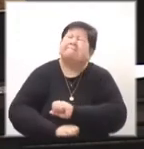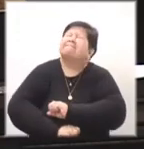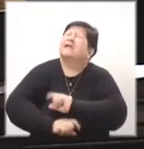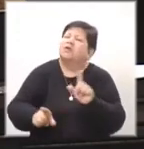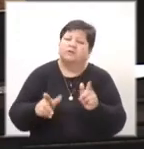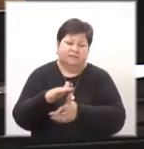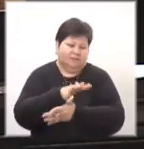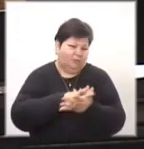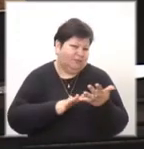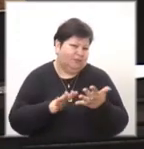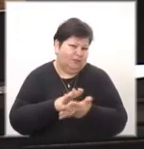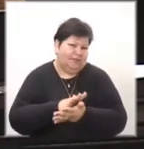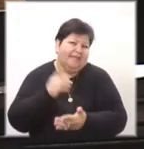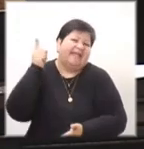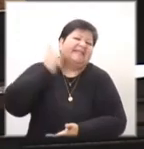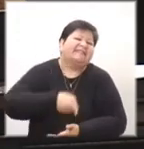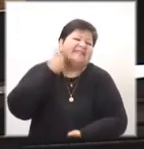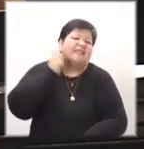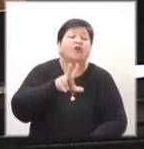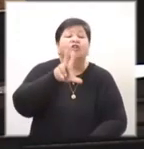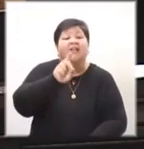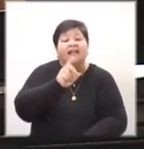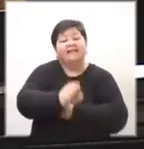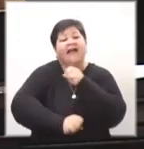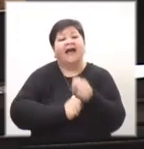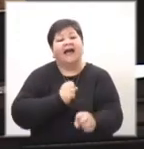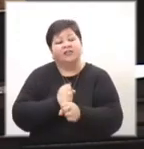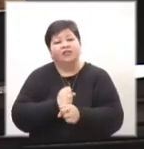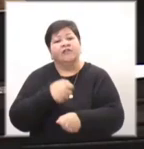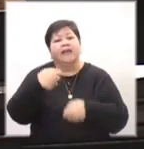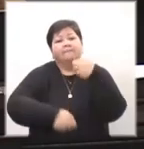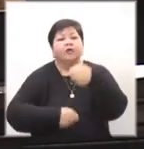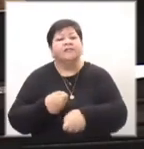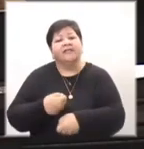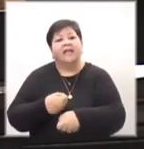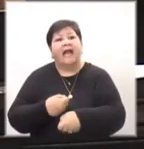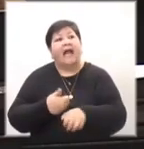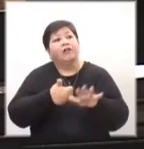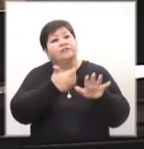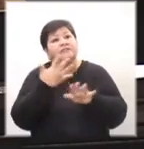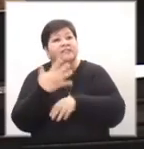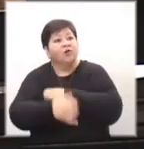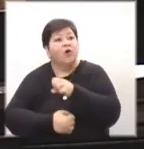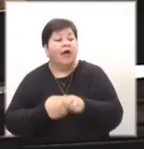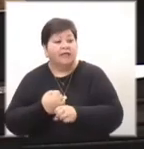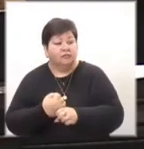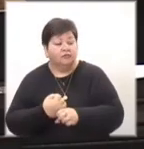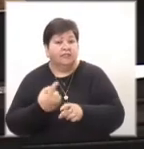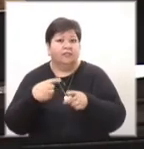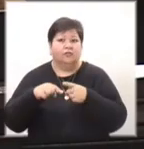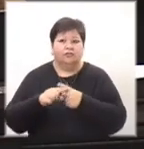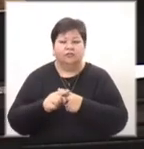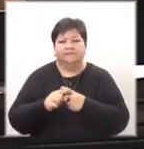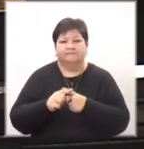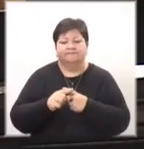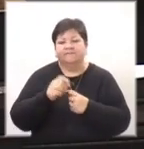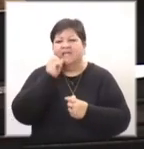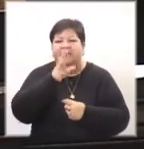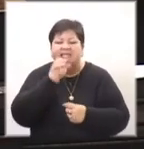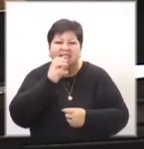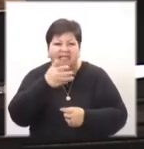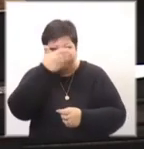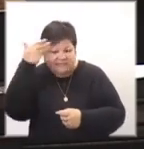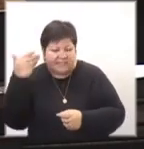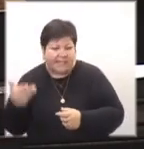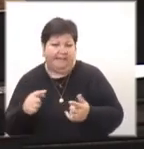situación, exigiendo 30 años de aporte a los 65 años de edad. Las críticas que formularon la bancada de senadores del Frente Amplio,